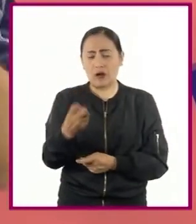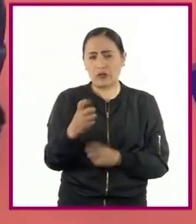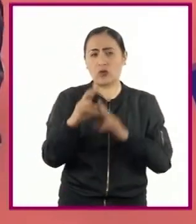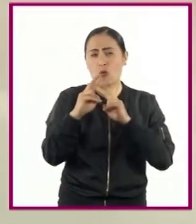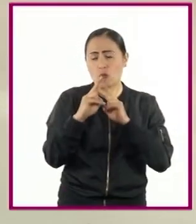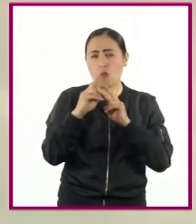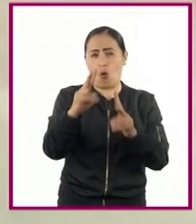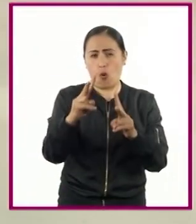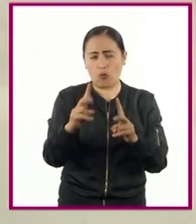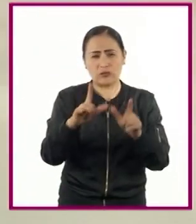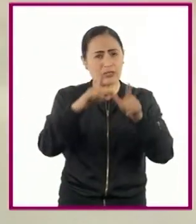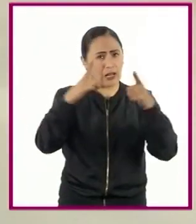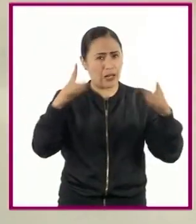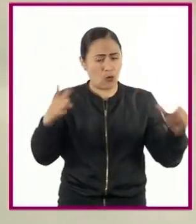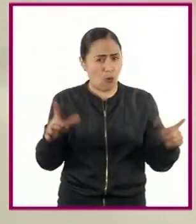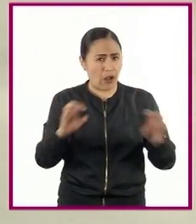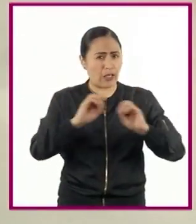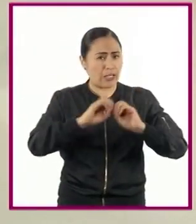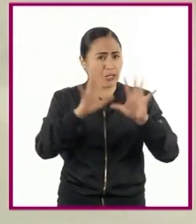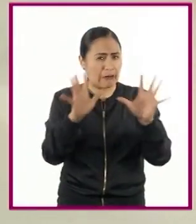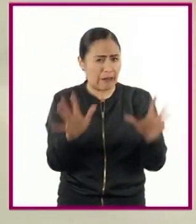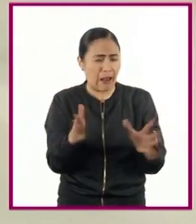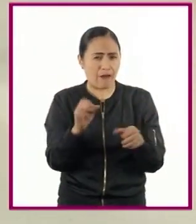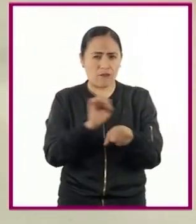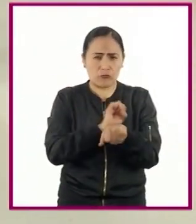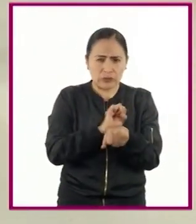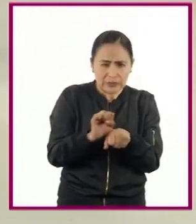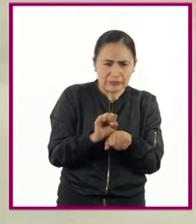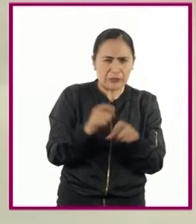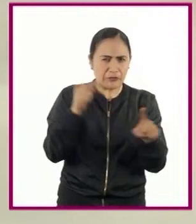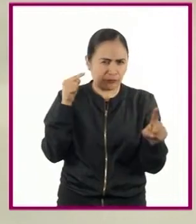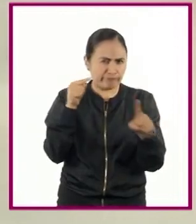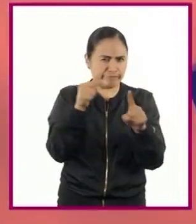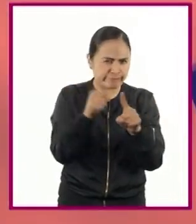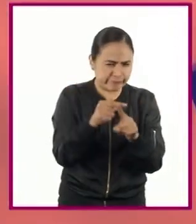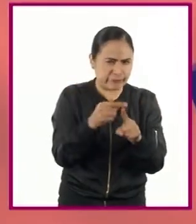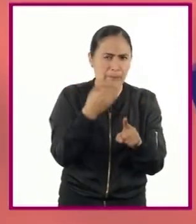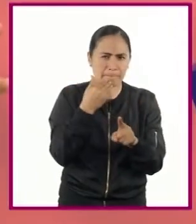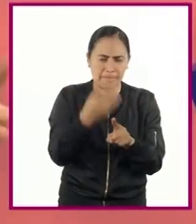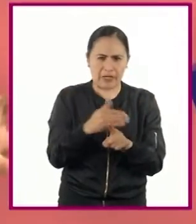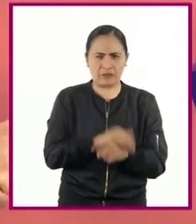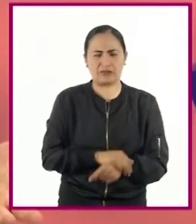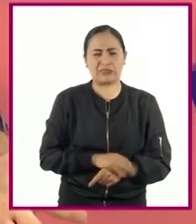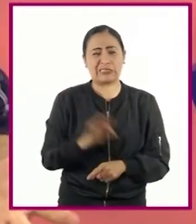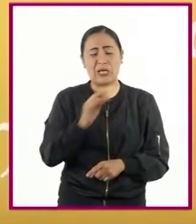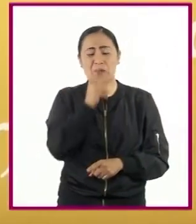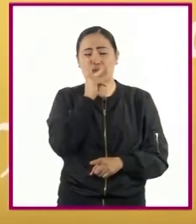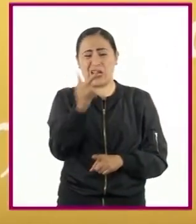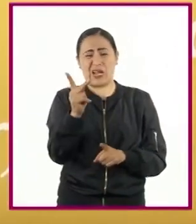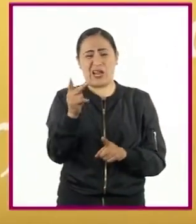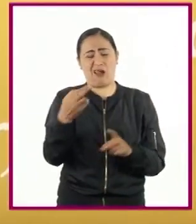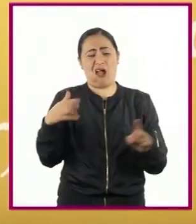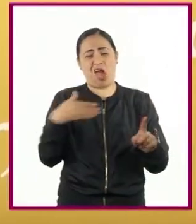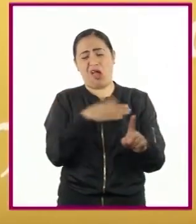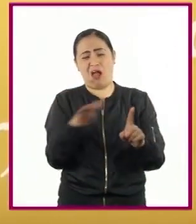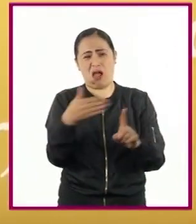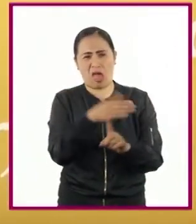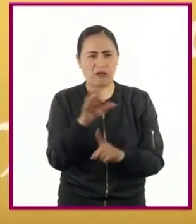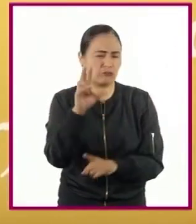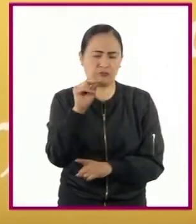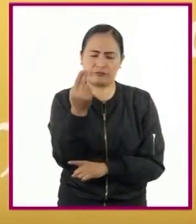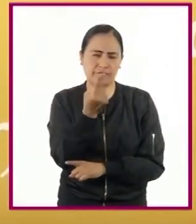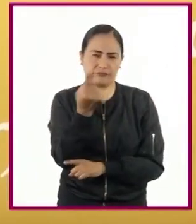ser claro, sencillo, preciso y directo, evitando usar demasiadas palabras. Así